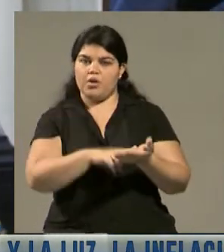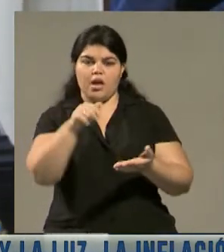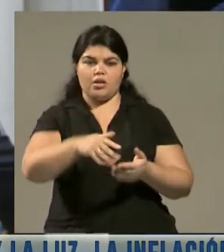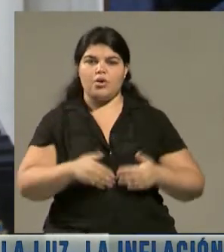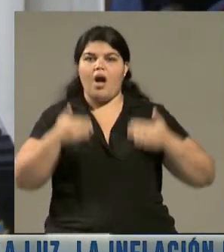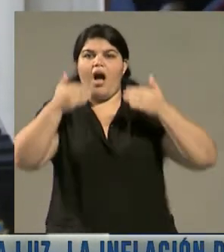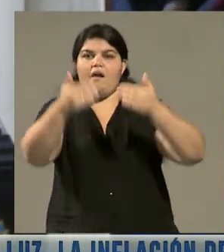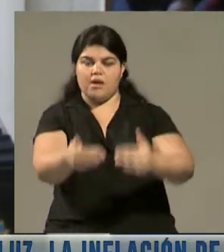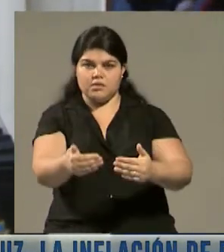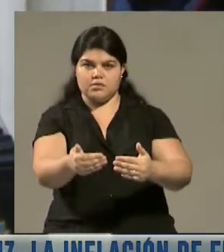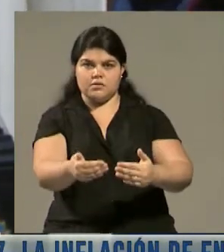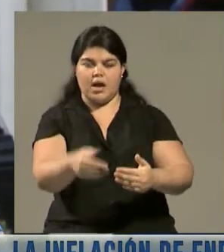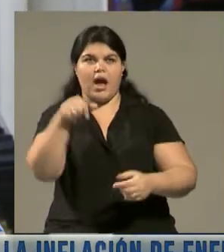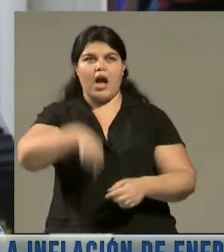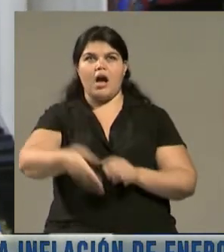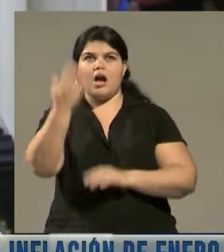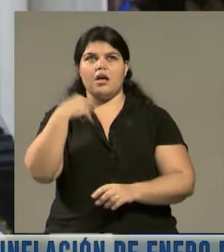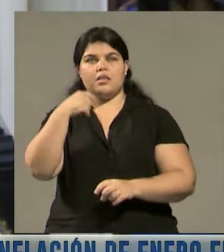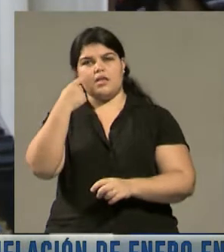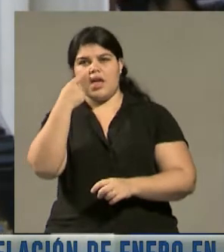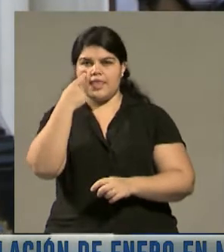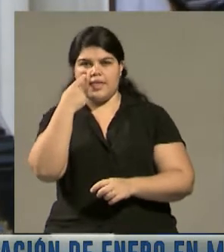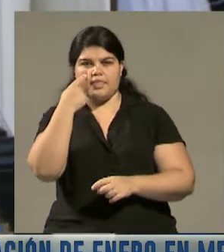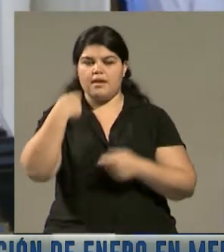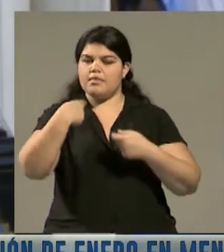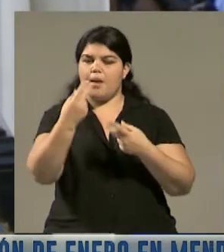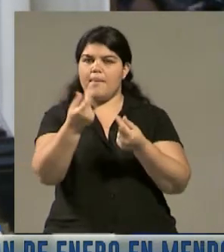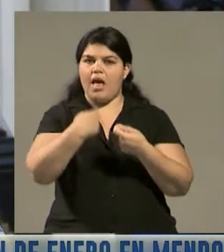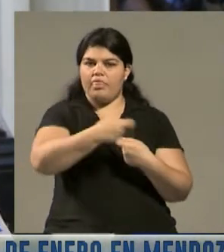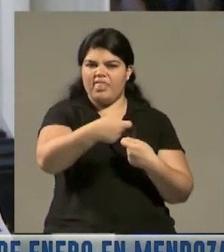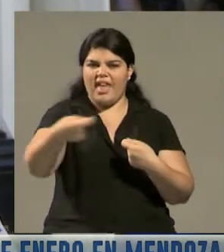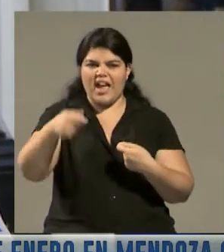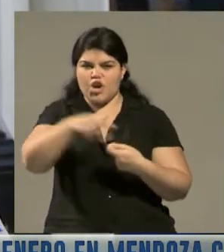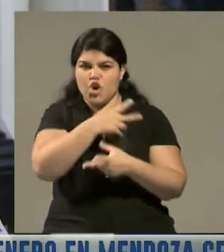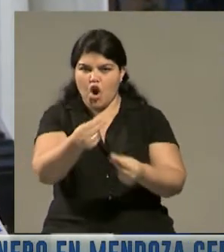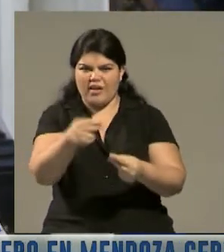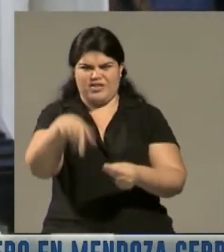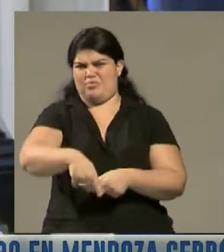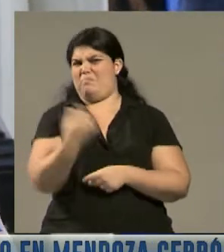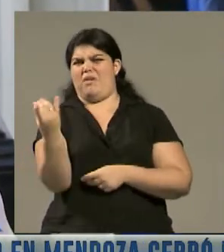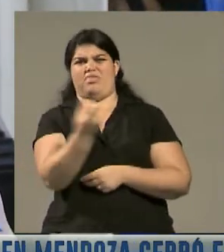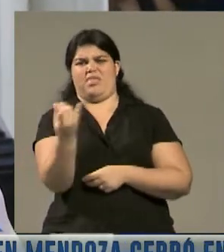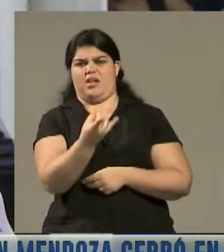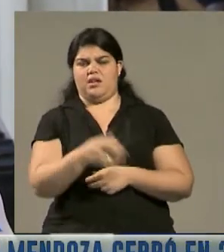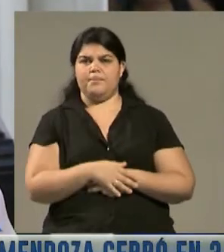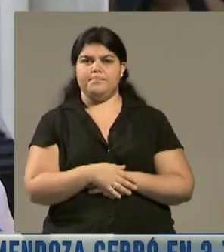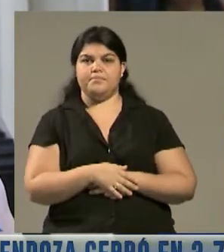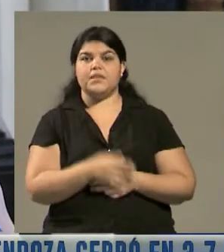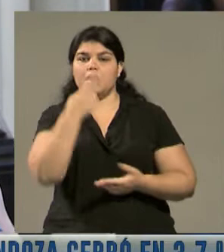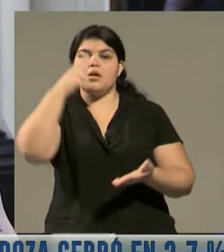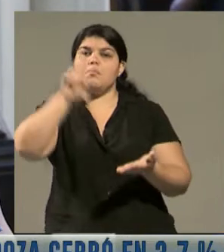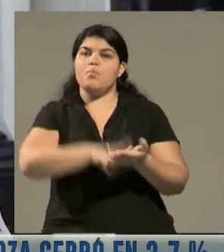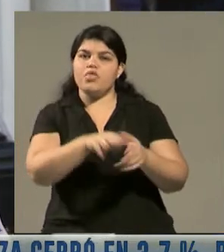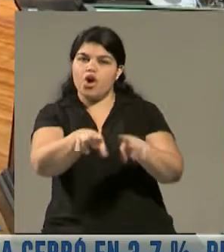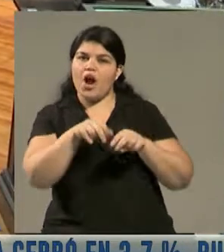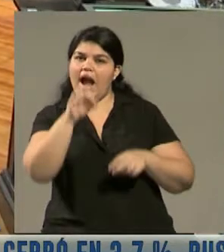se habló de que los intendentes no iban a recibir coparticipación, es una mentira. Cuando se habló de que el impuesto a las ganancias